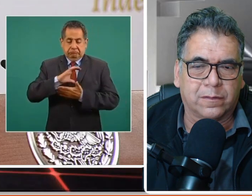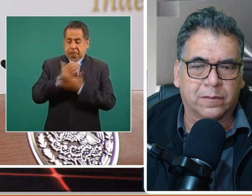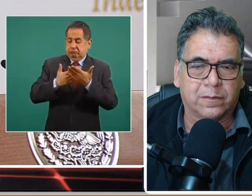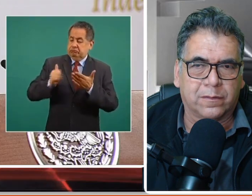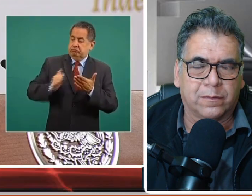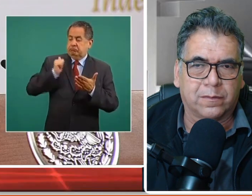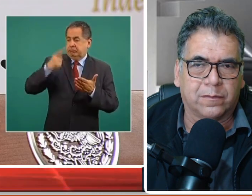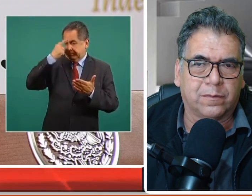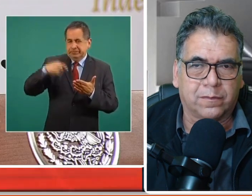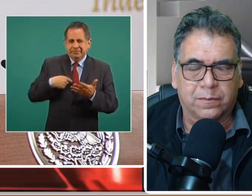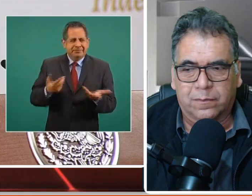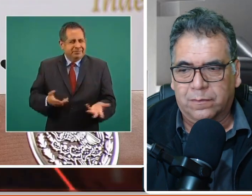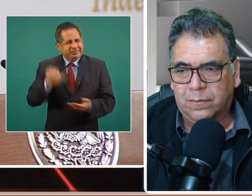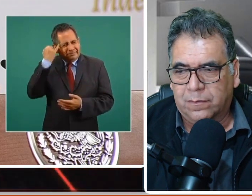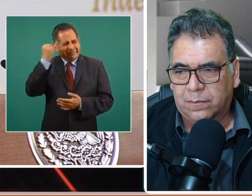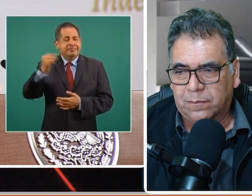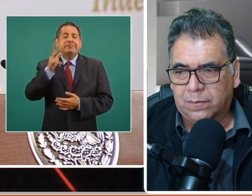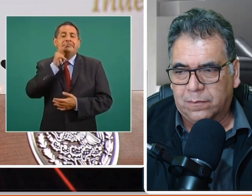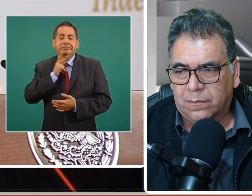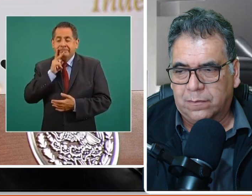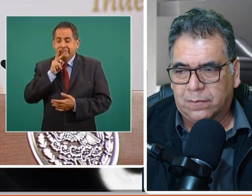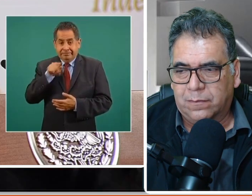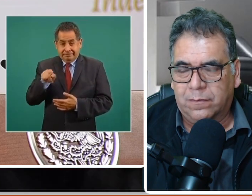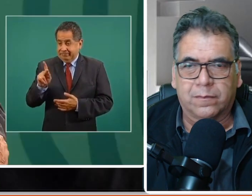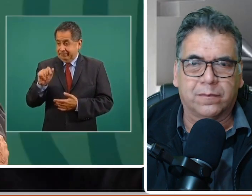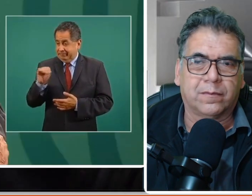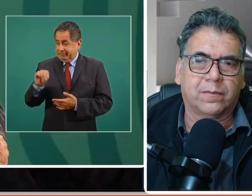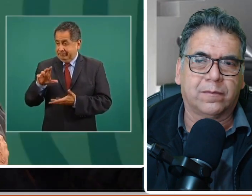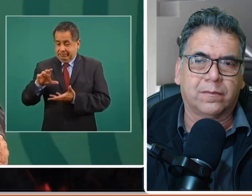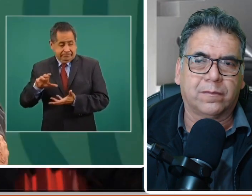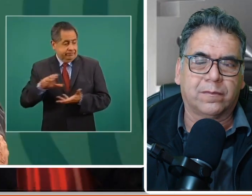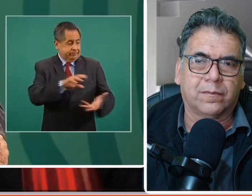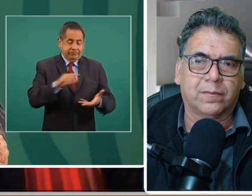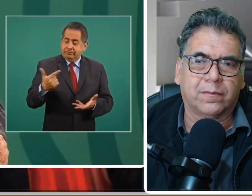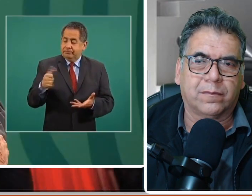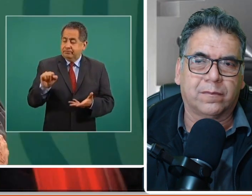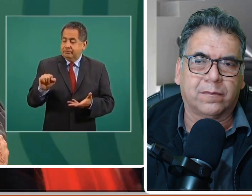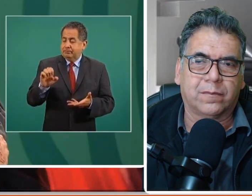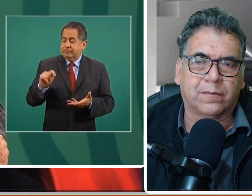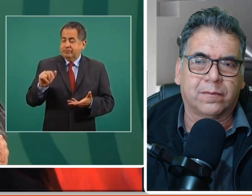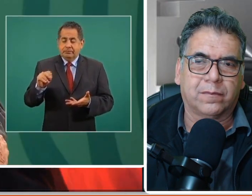que Pemex le tiene que entregar gas, etano,